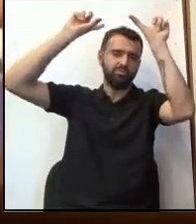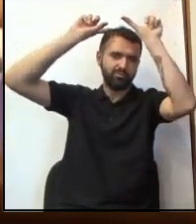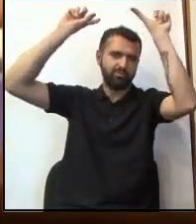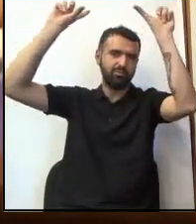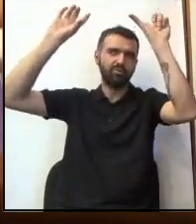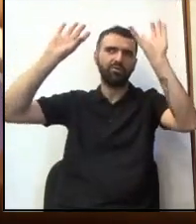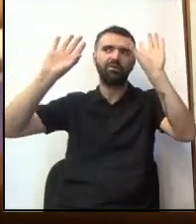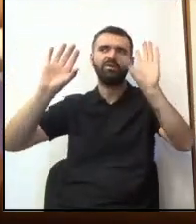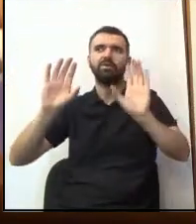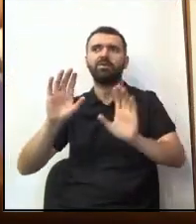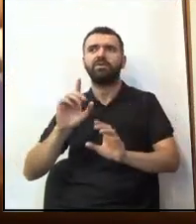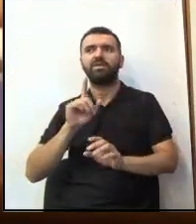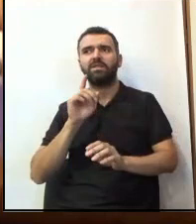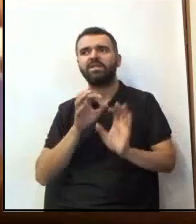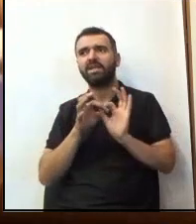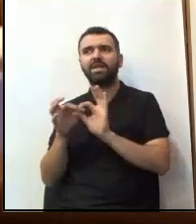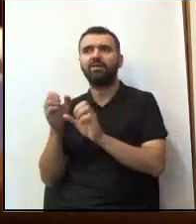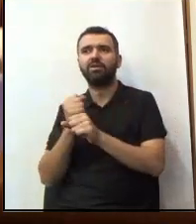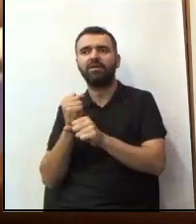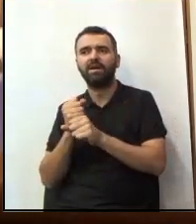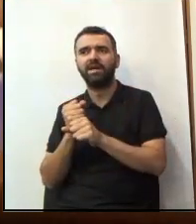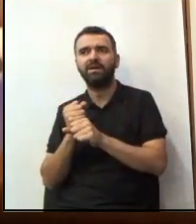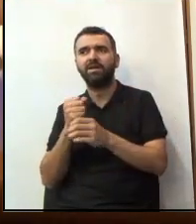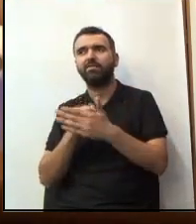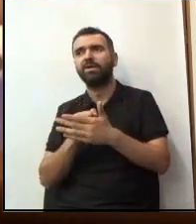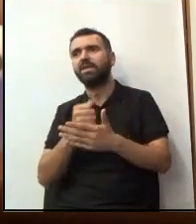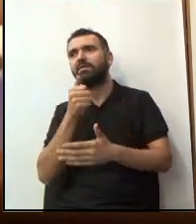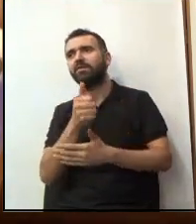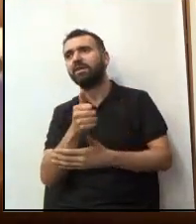sino que tiene que ver con trabajar finalmente bien.